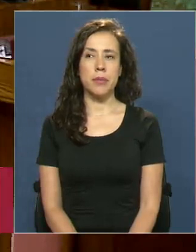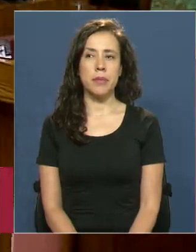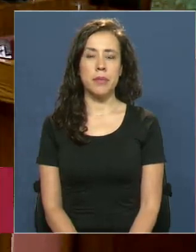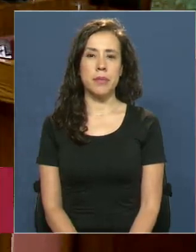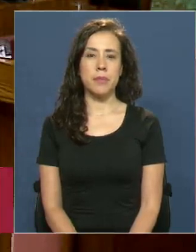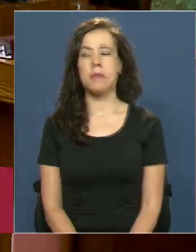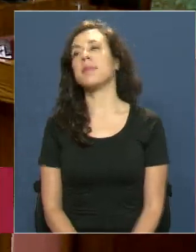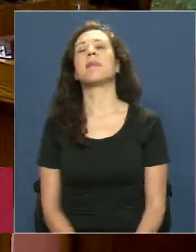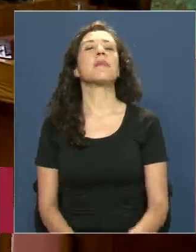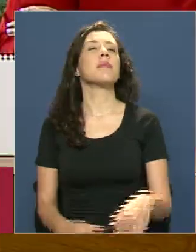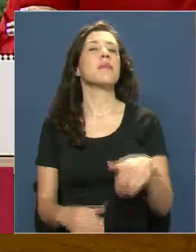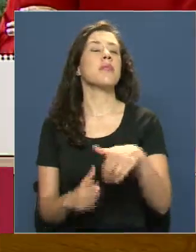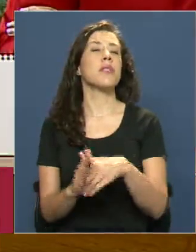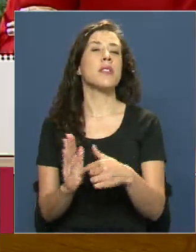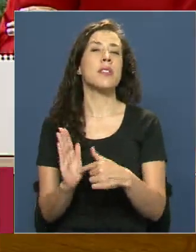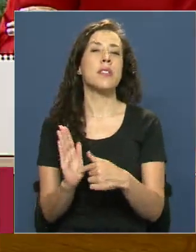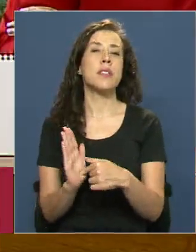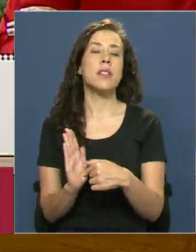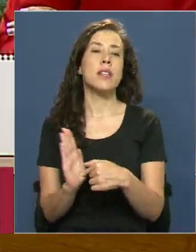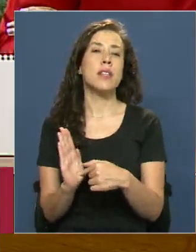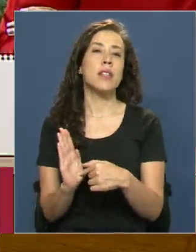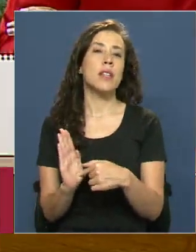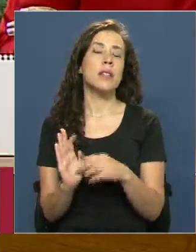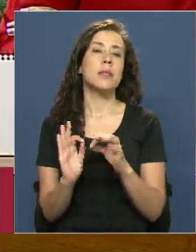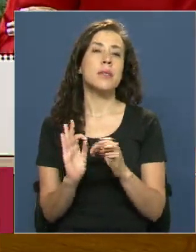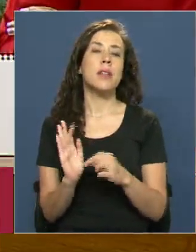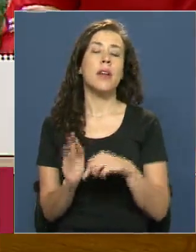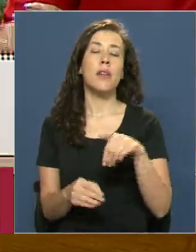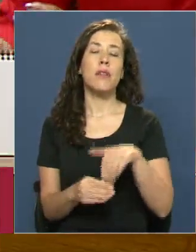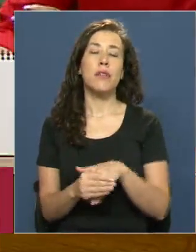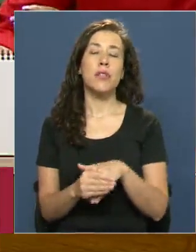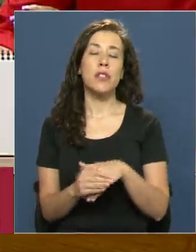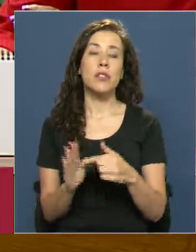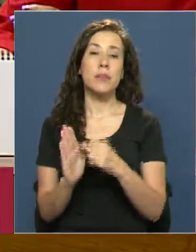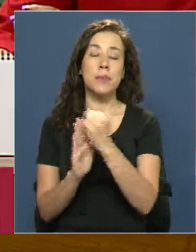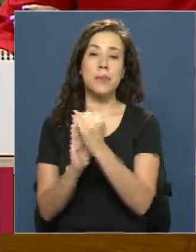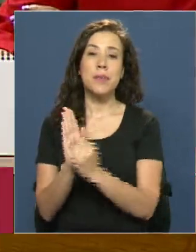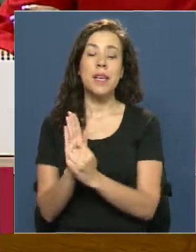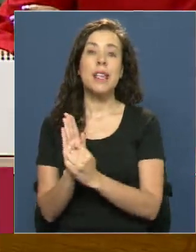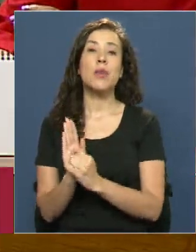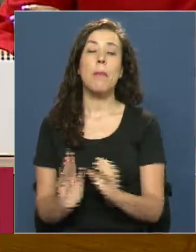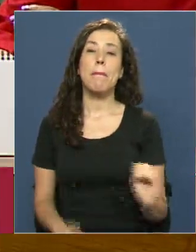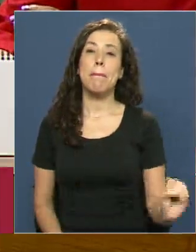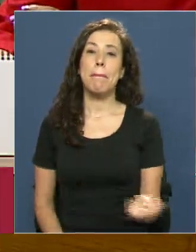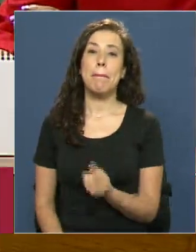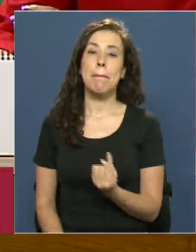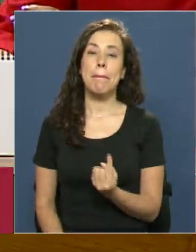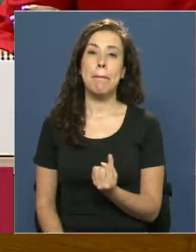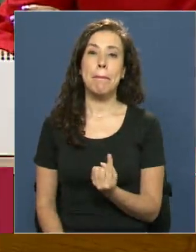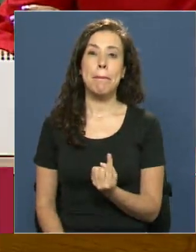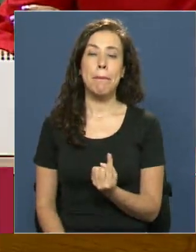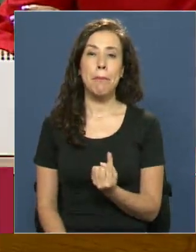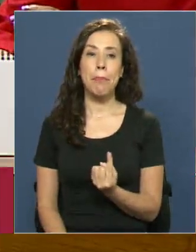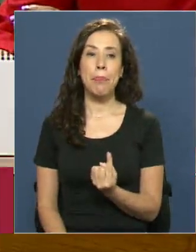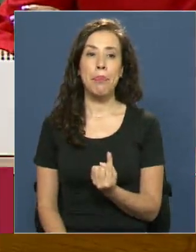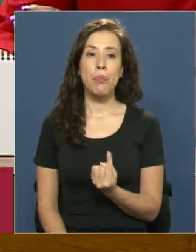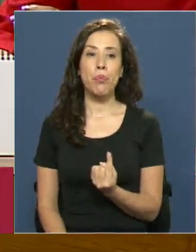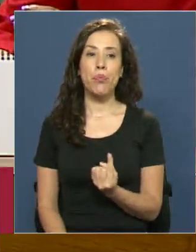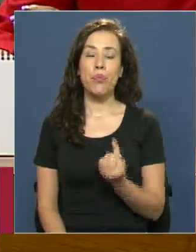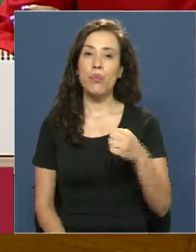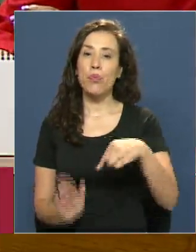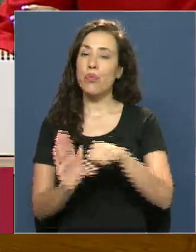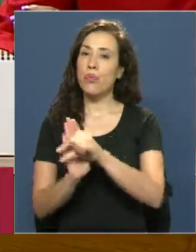Vamos ahora a la votación particular. En votación particular, el artículo primero, con